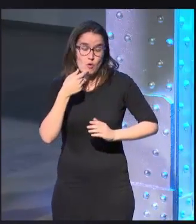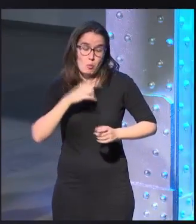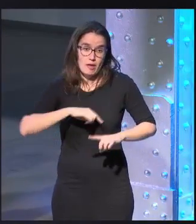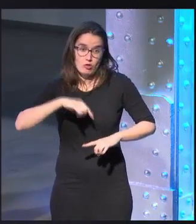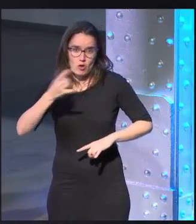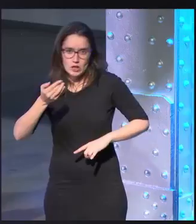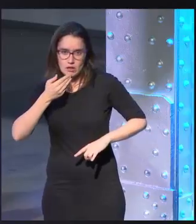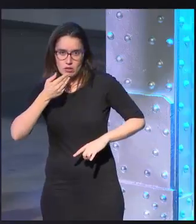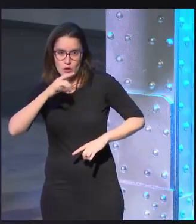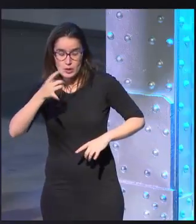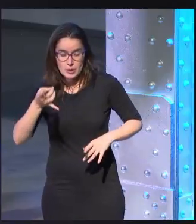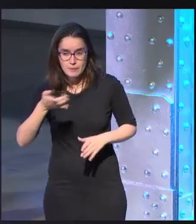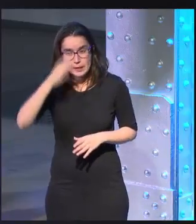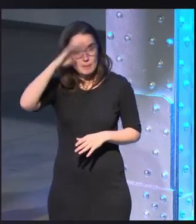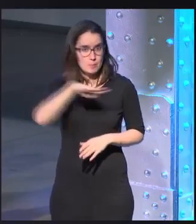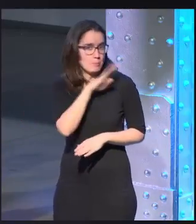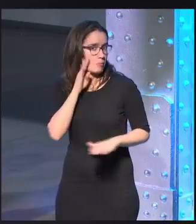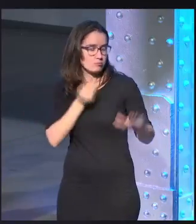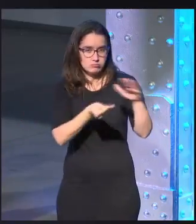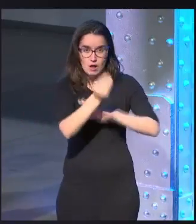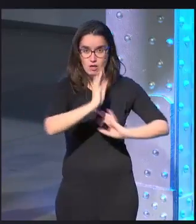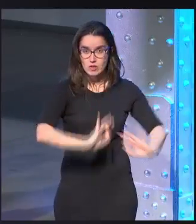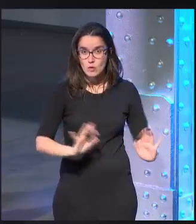edad. Son de su padre y de su madre.